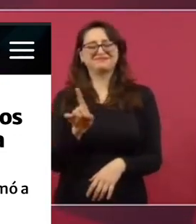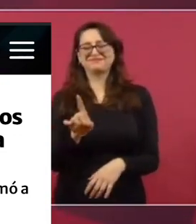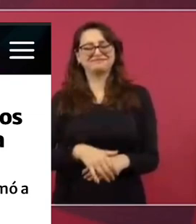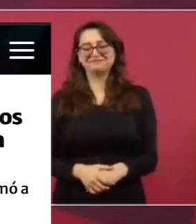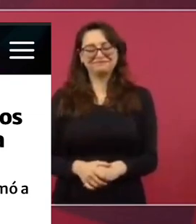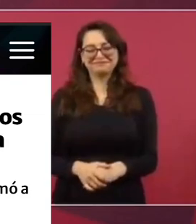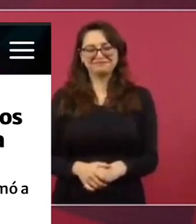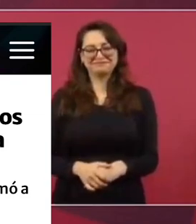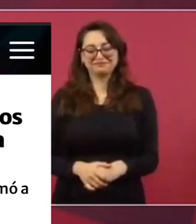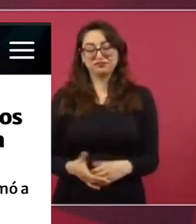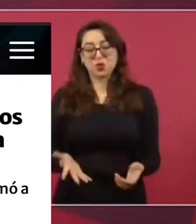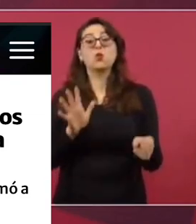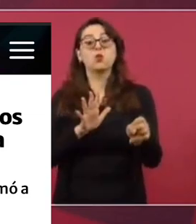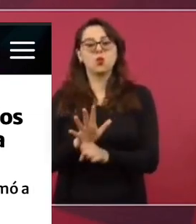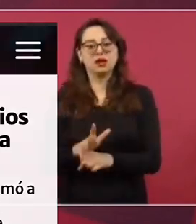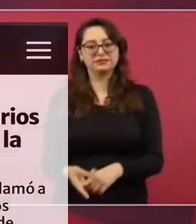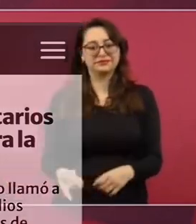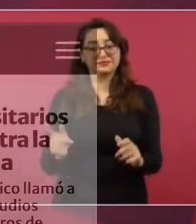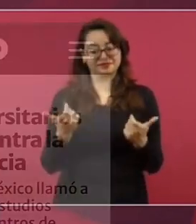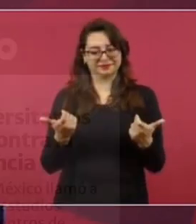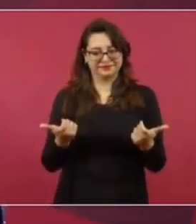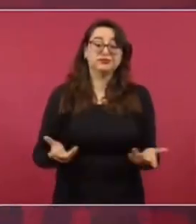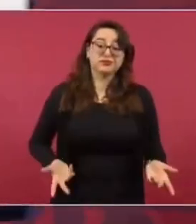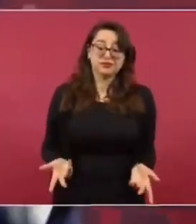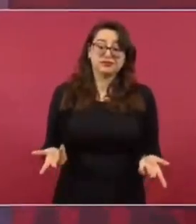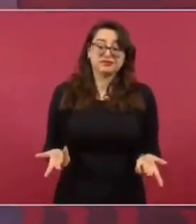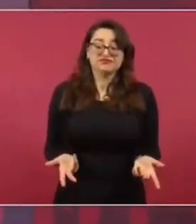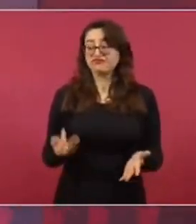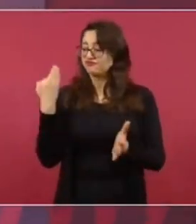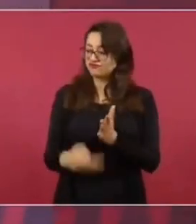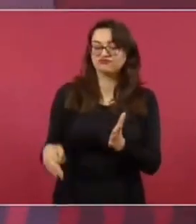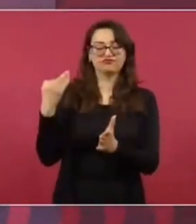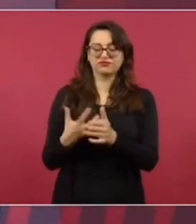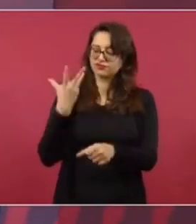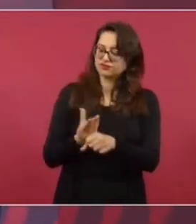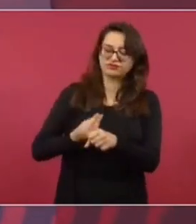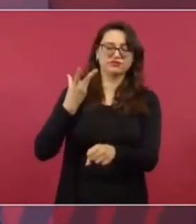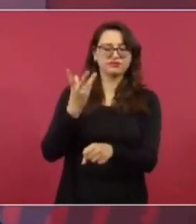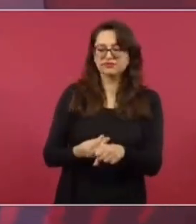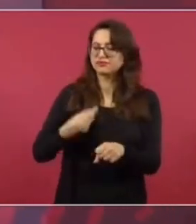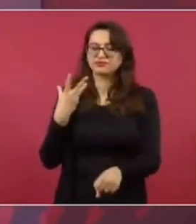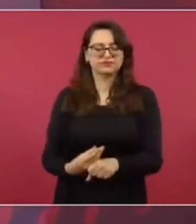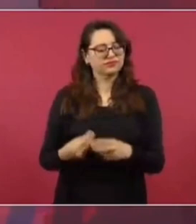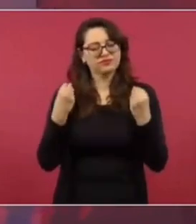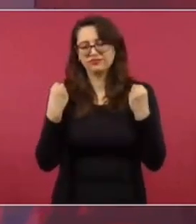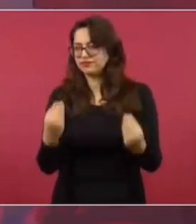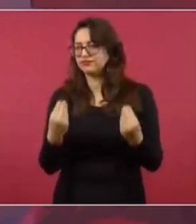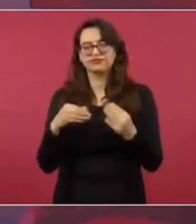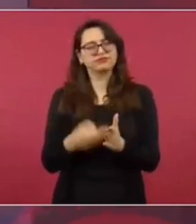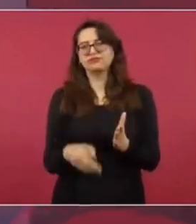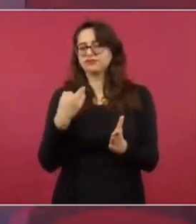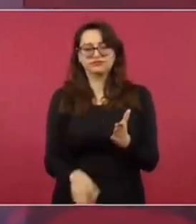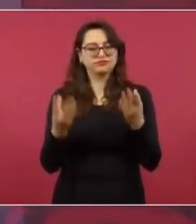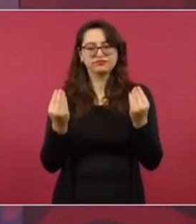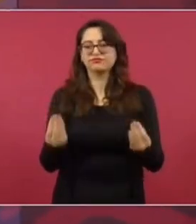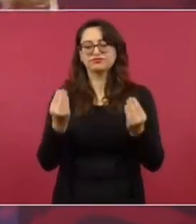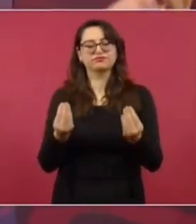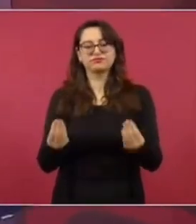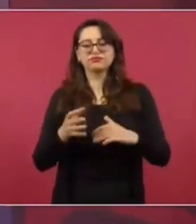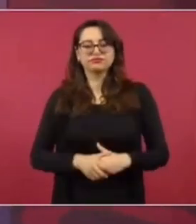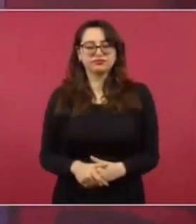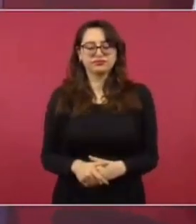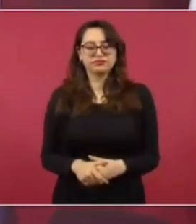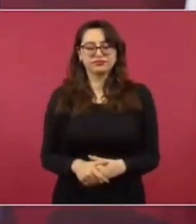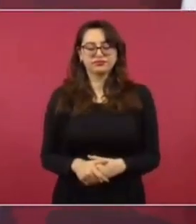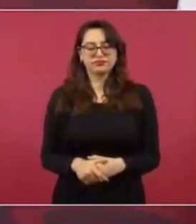llamada innovación tecnológica. Lo que les importaba era robarse el dinero. En el caso de la transparencia, imagínense lo sencillo